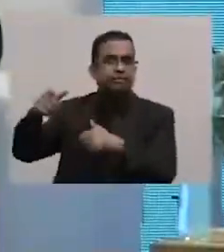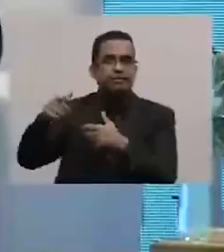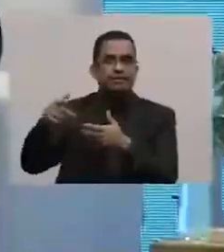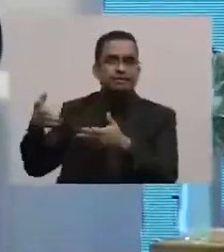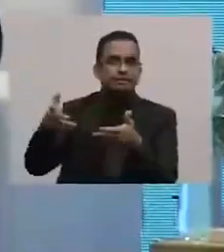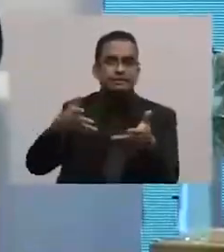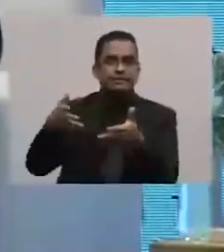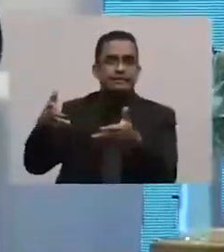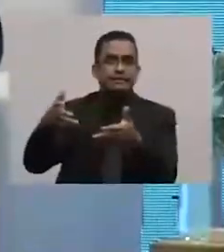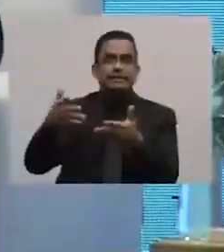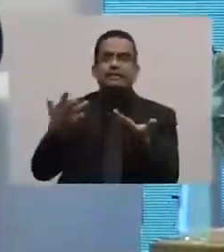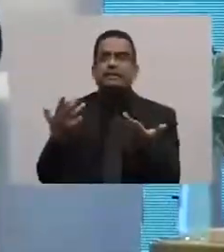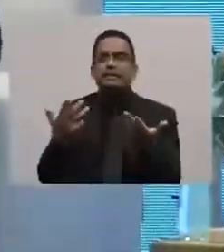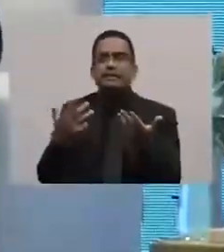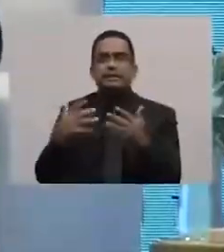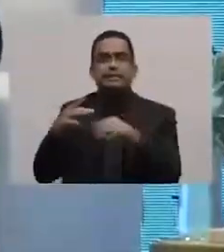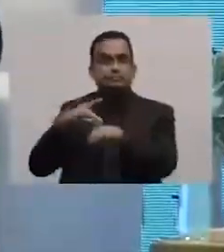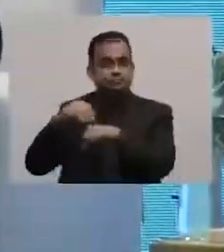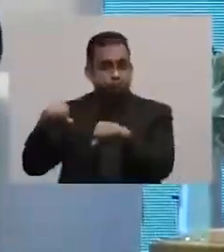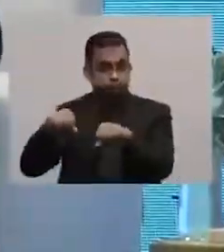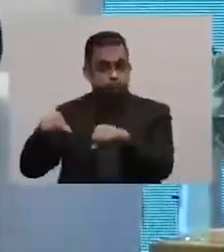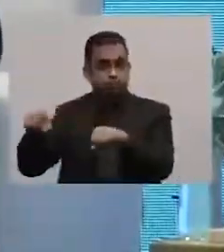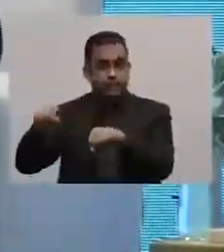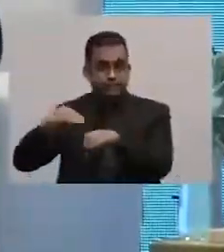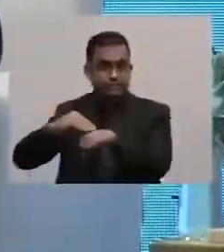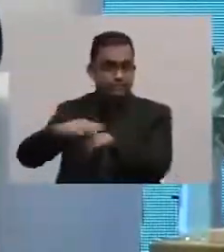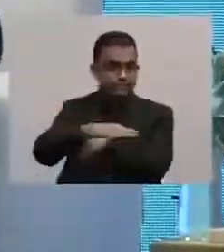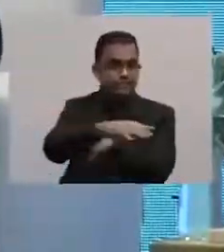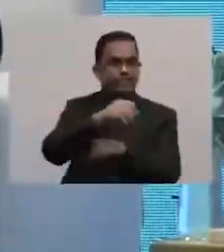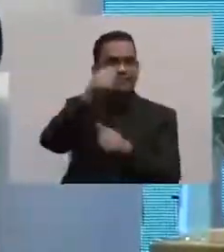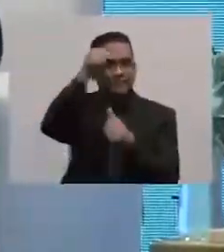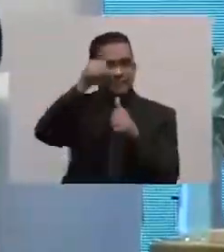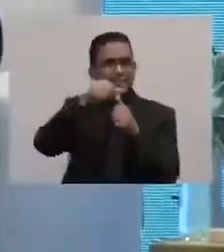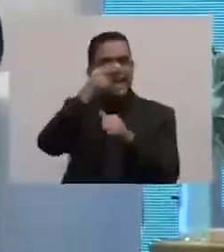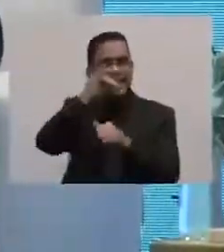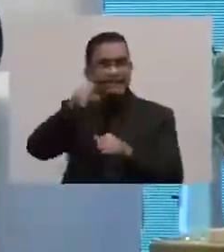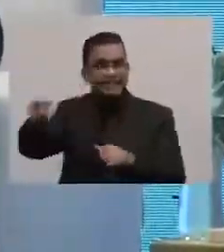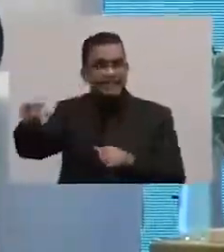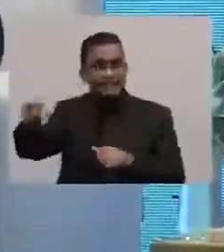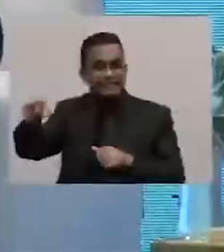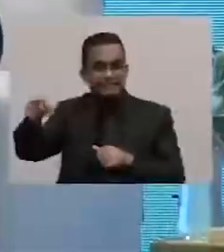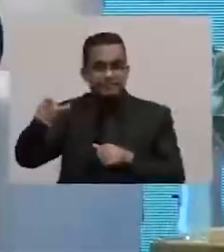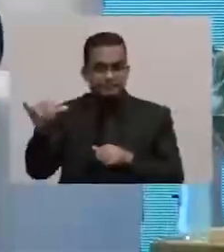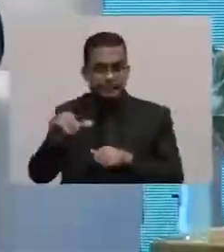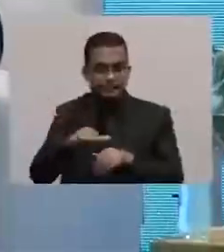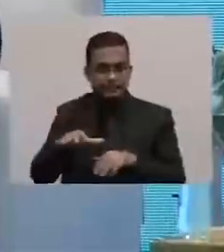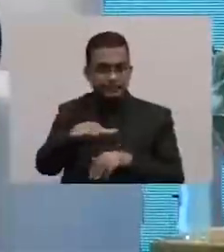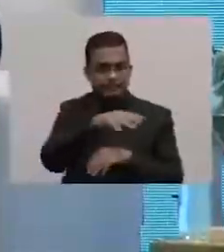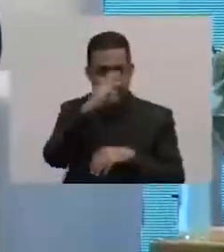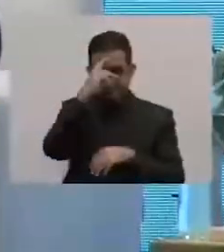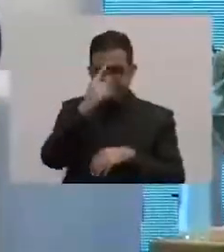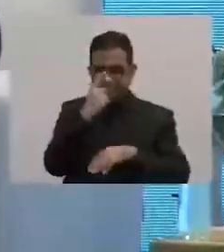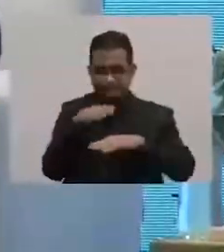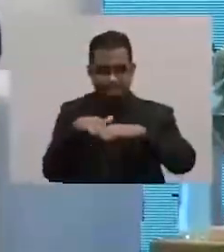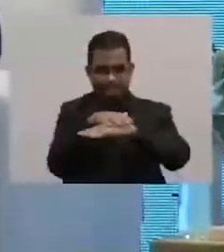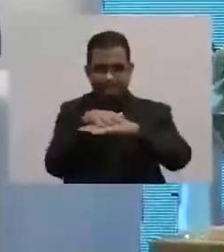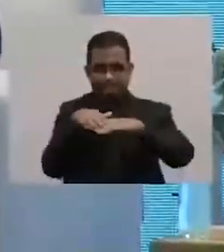pero la naturaleza no. Eso que ha ocurrido en Haití pertenece al propio territorio donde estamos